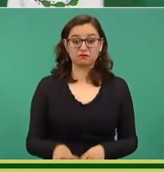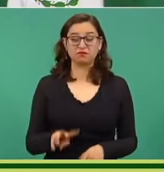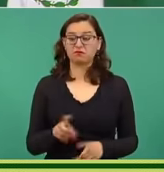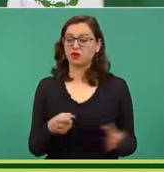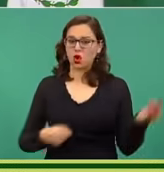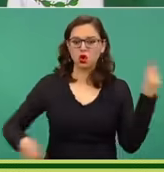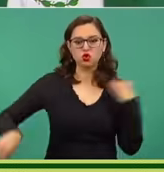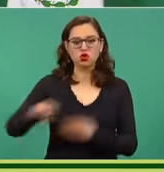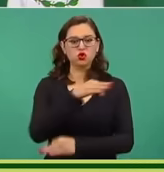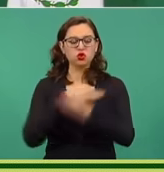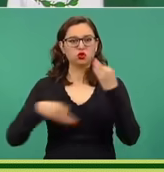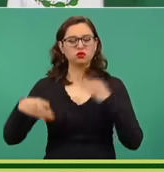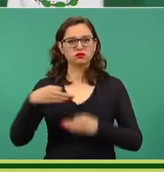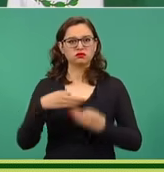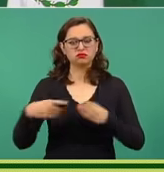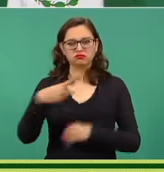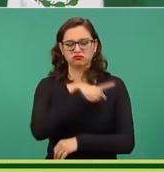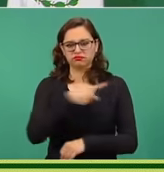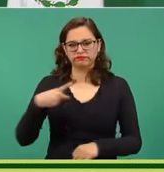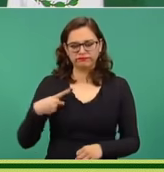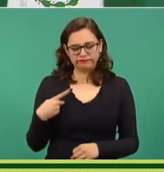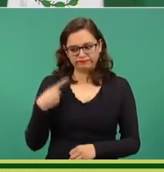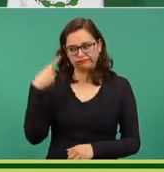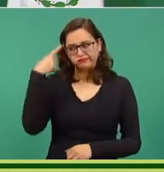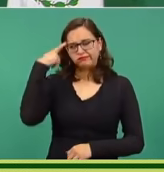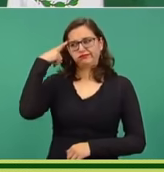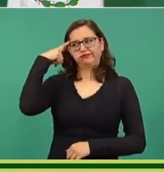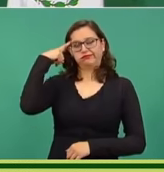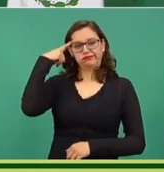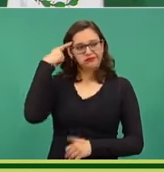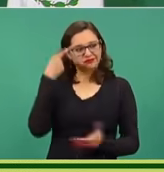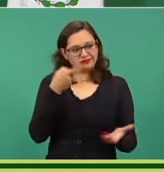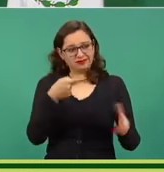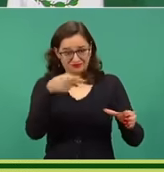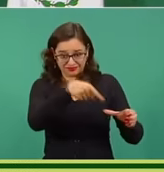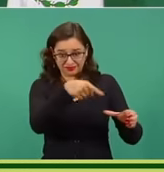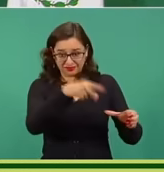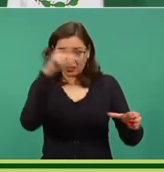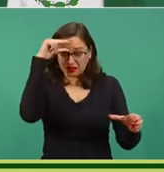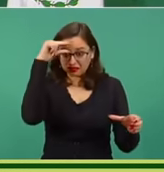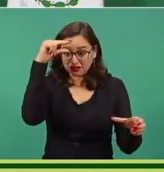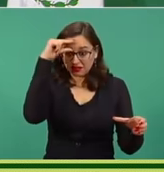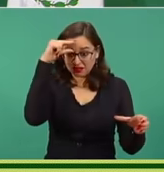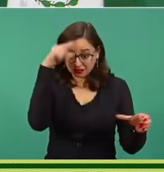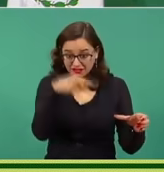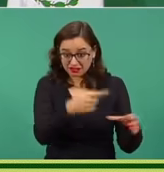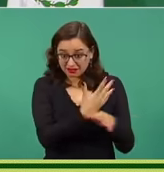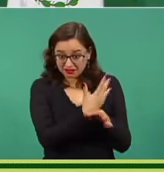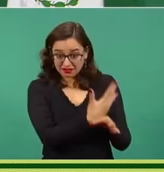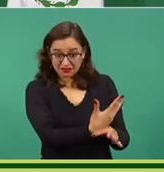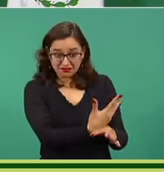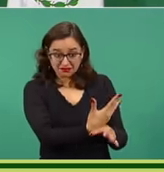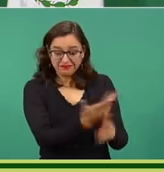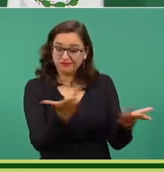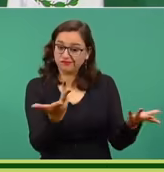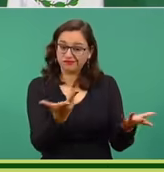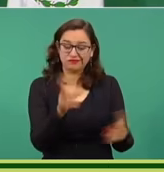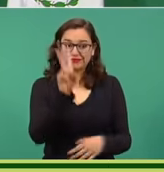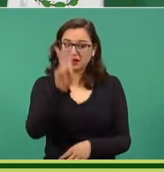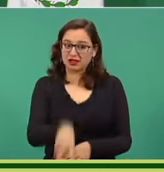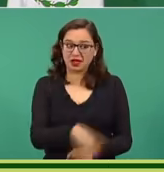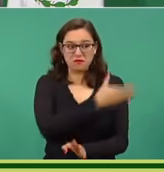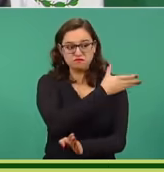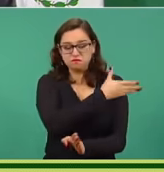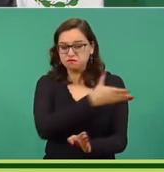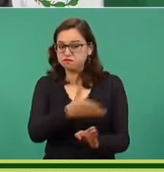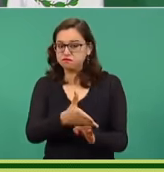analicemos el grado de descomposición al que nos llevaron con